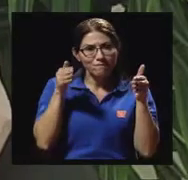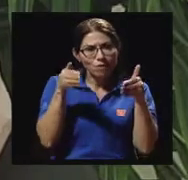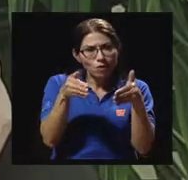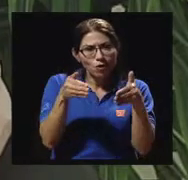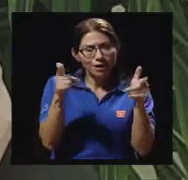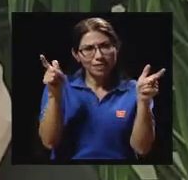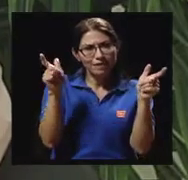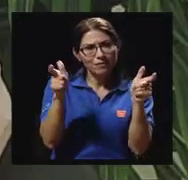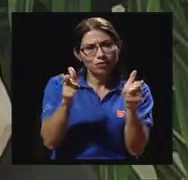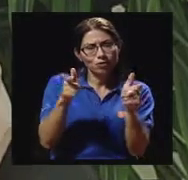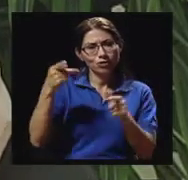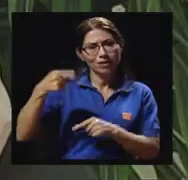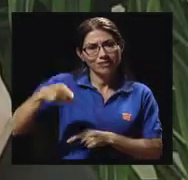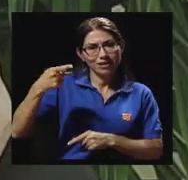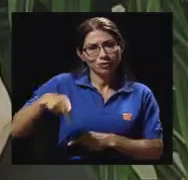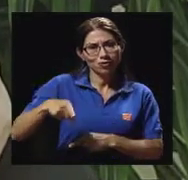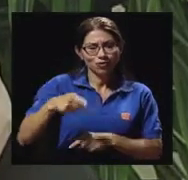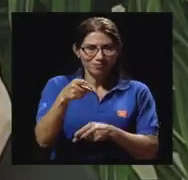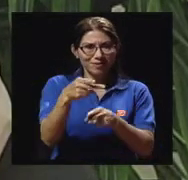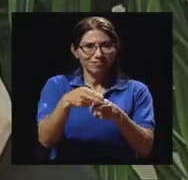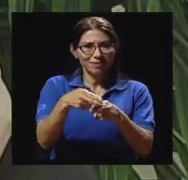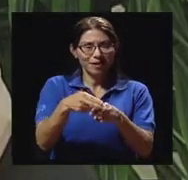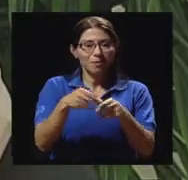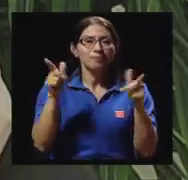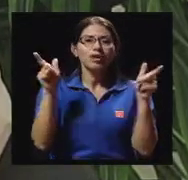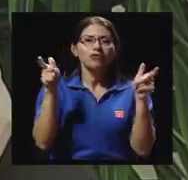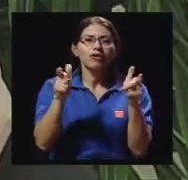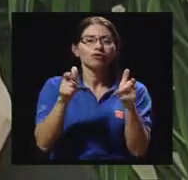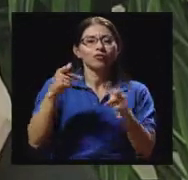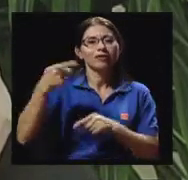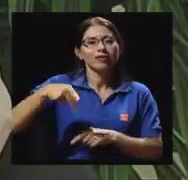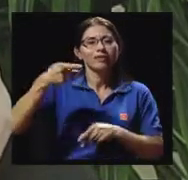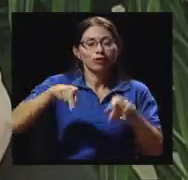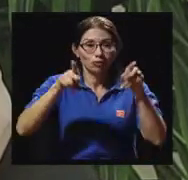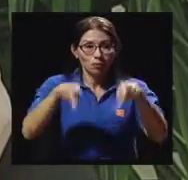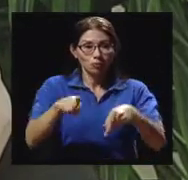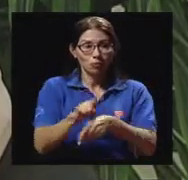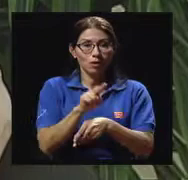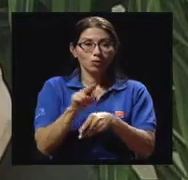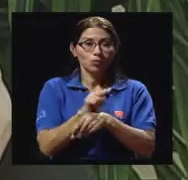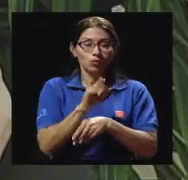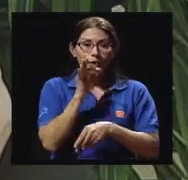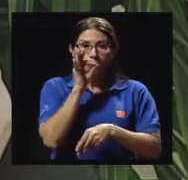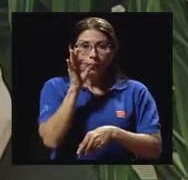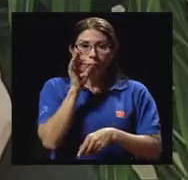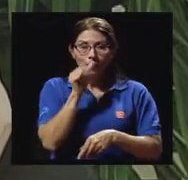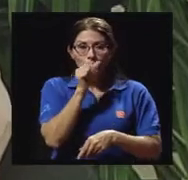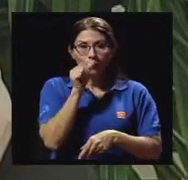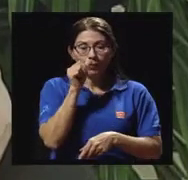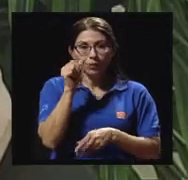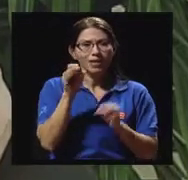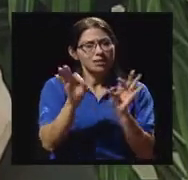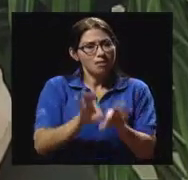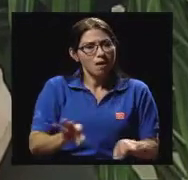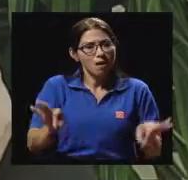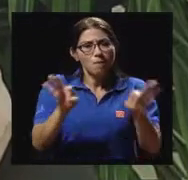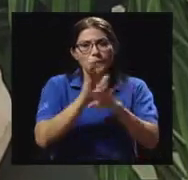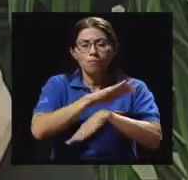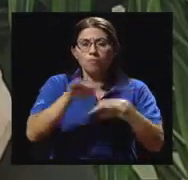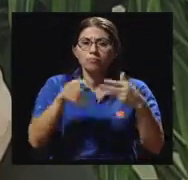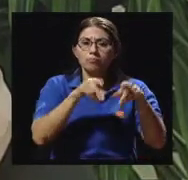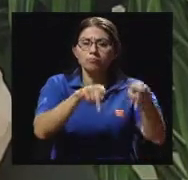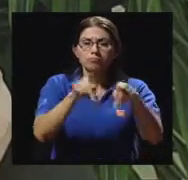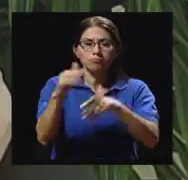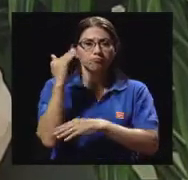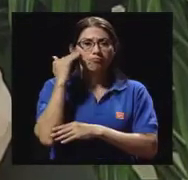El enfoque de reducción de riesgos, como se llama, reducción de riesgos del que consume, es importante que todo el mundo lo conozca.